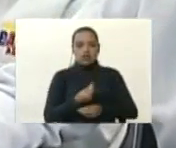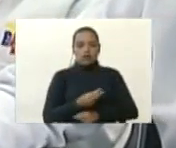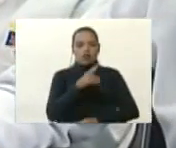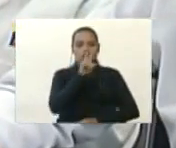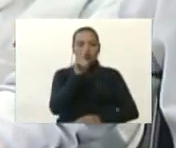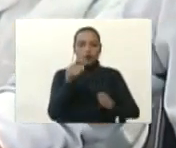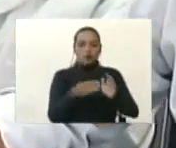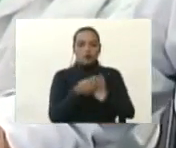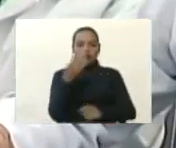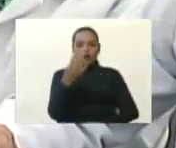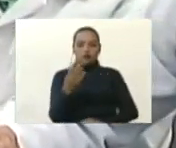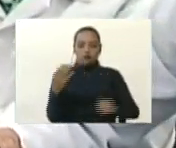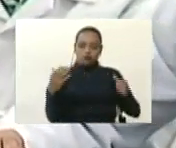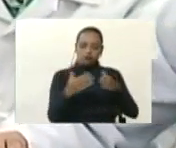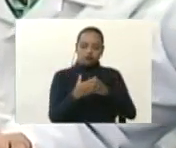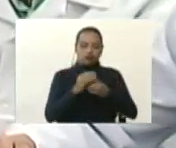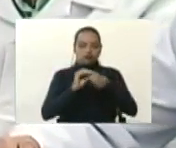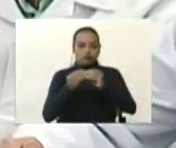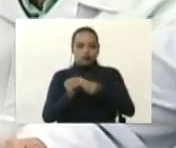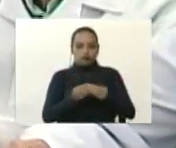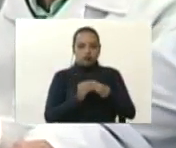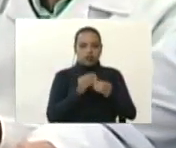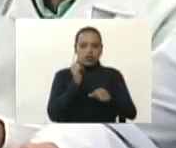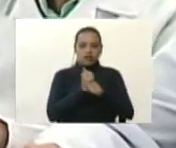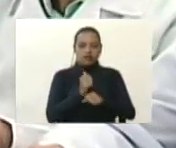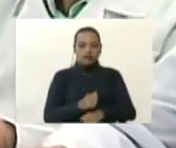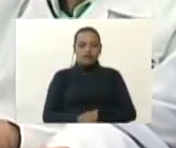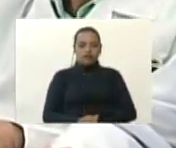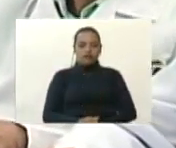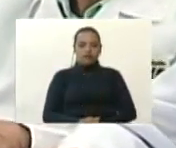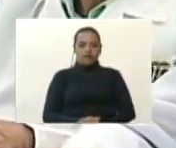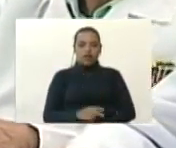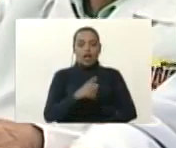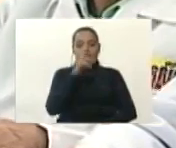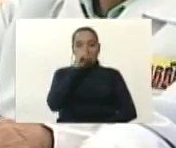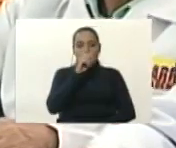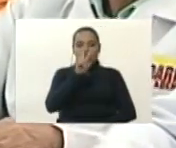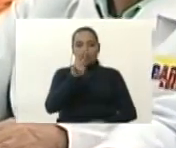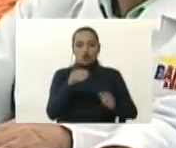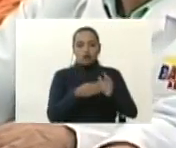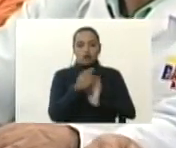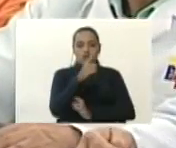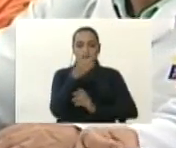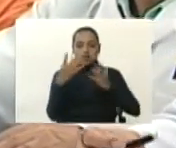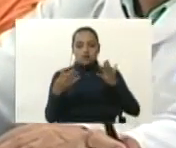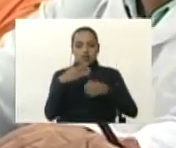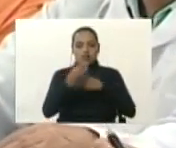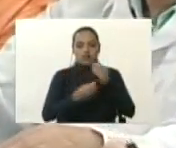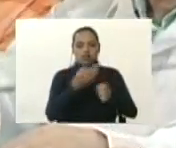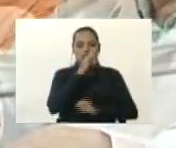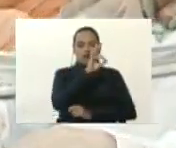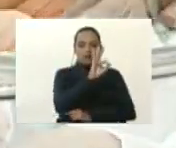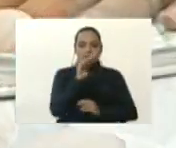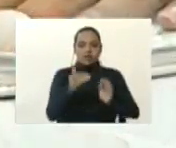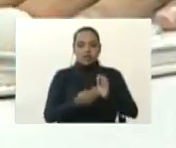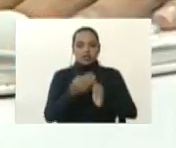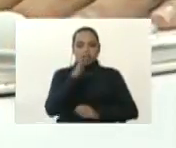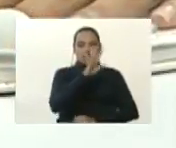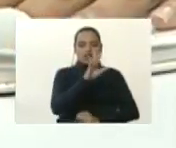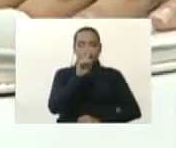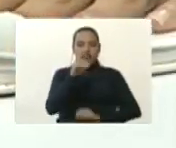equipos. En el año 2019 llevamos 3526 equipos reparados con esfuerzo